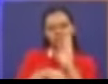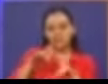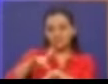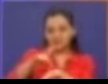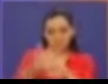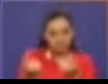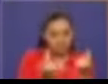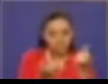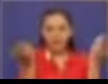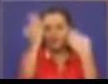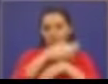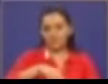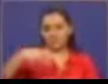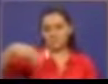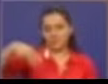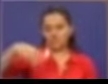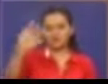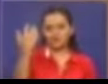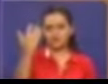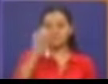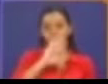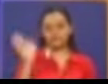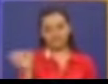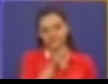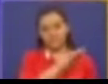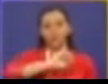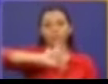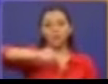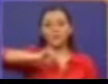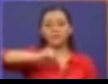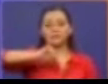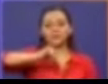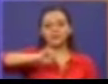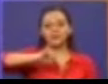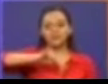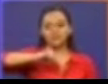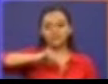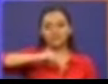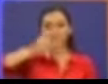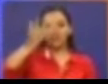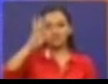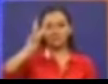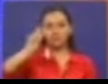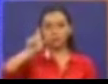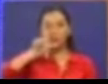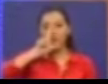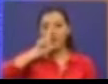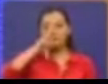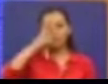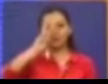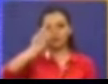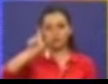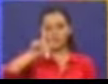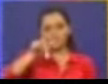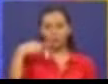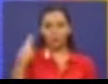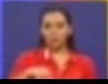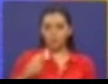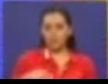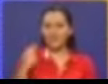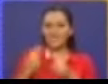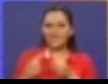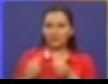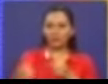julio. Jueves 16 de julio, este fue un día histórico para Quito. ¿Qué obras